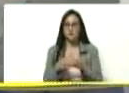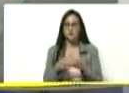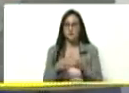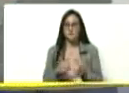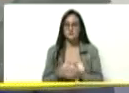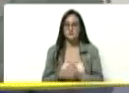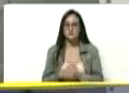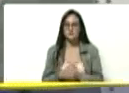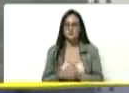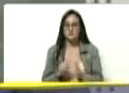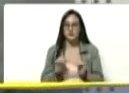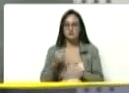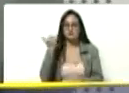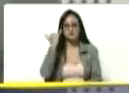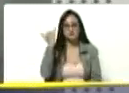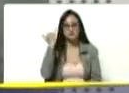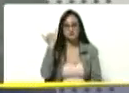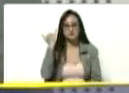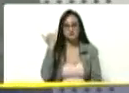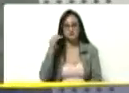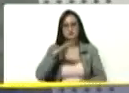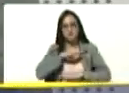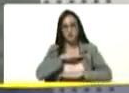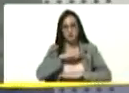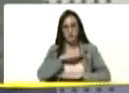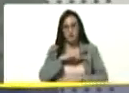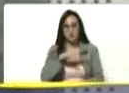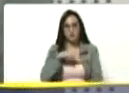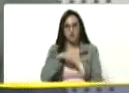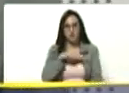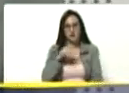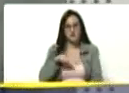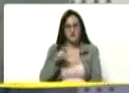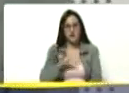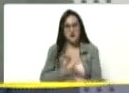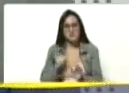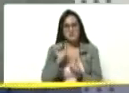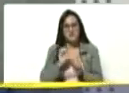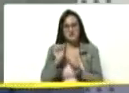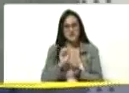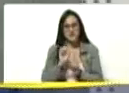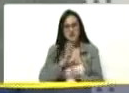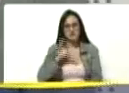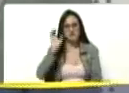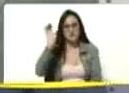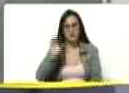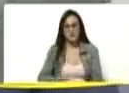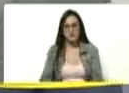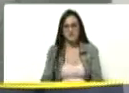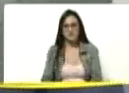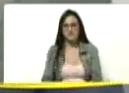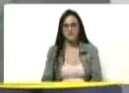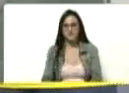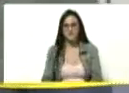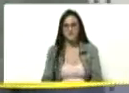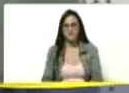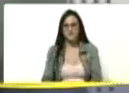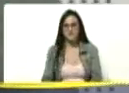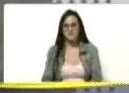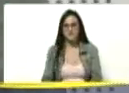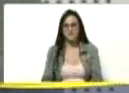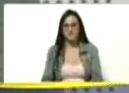unique. E iniciativas que satisfagan nuestras necesidades específicas como naciones. To succeed